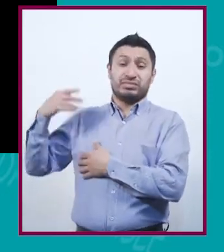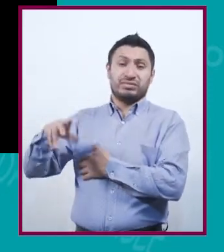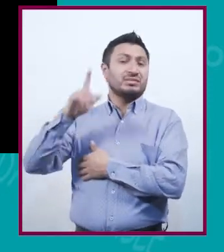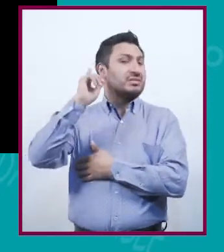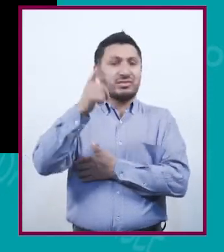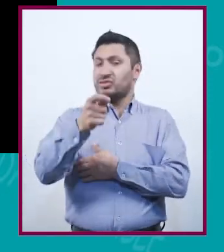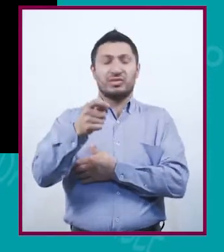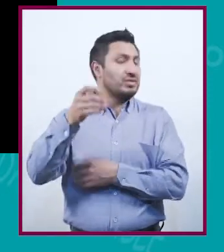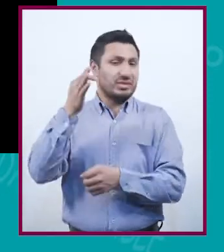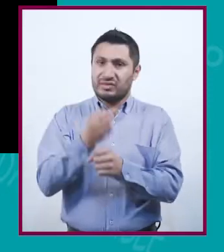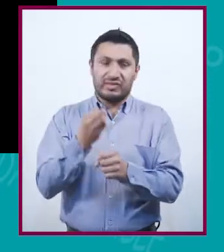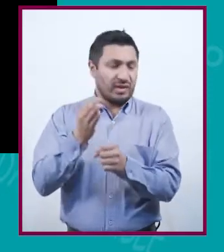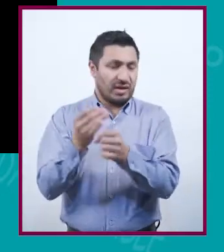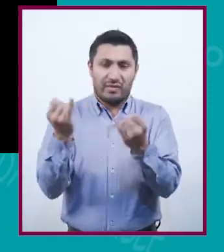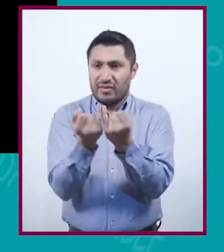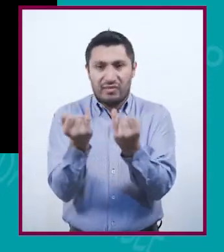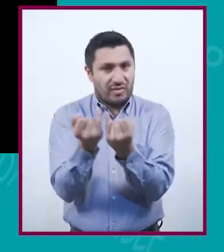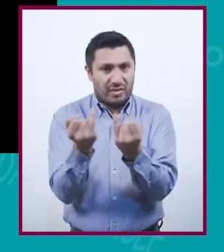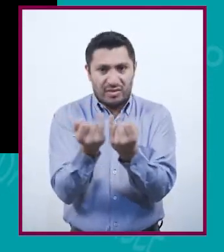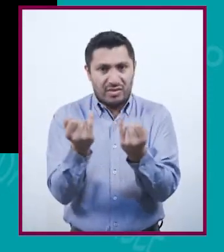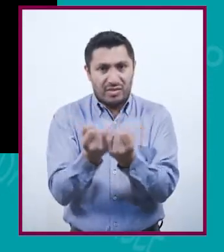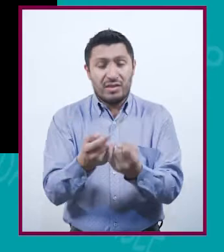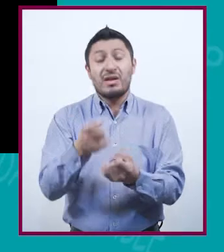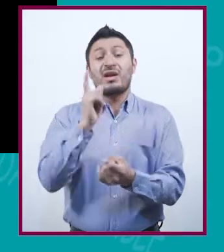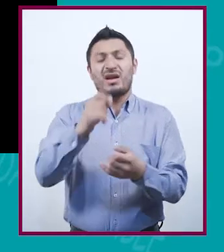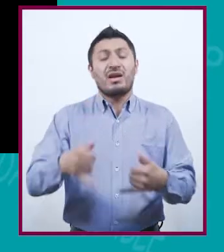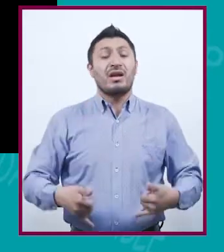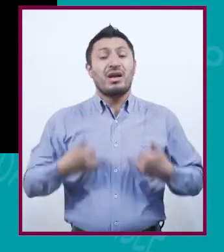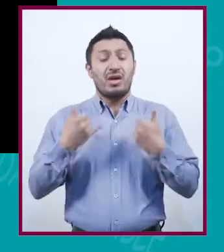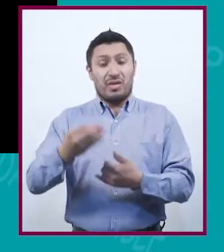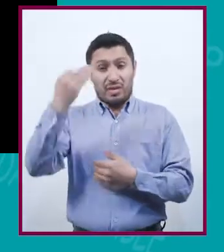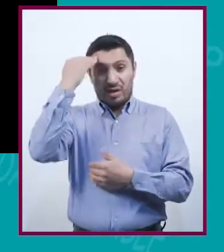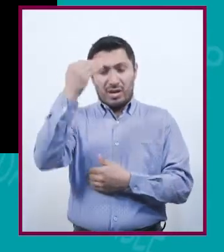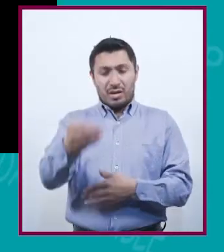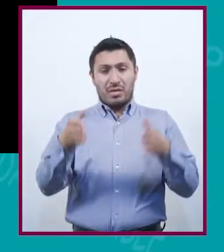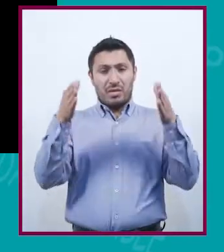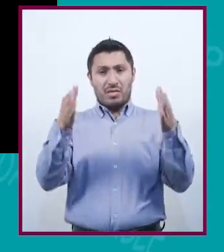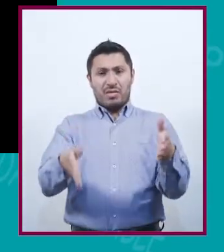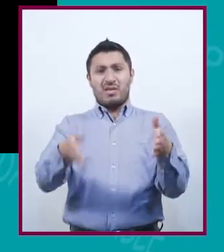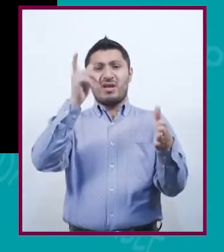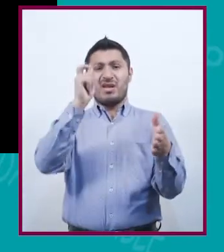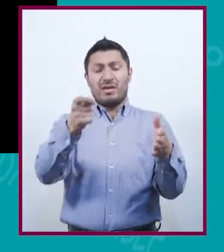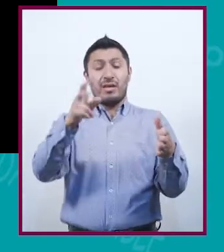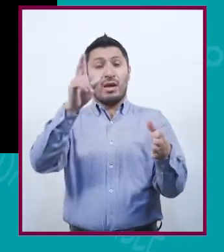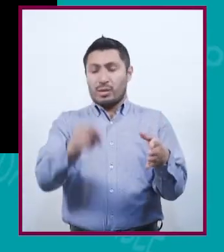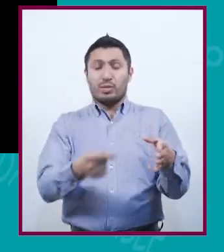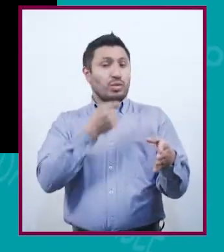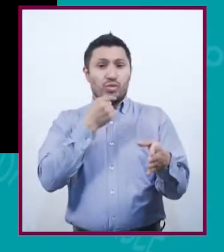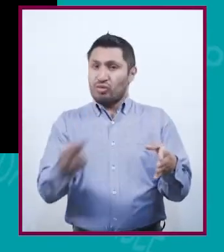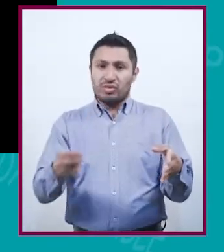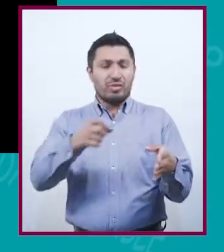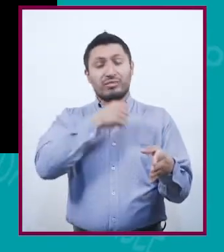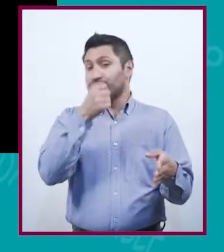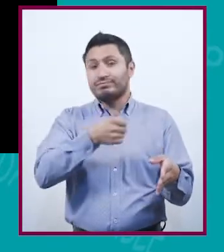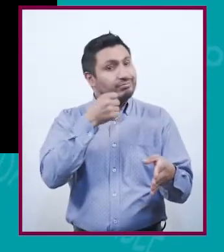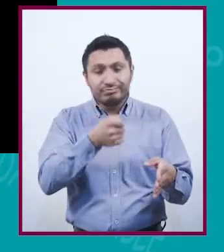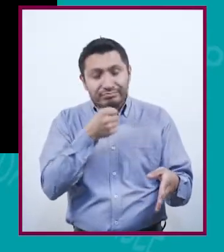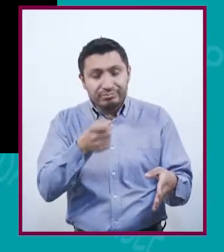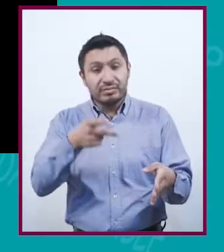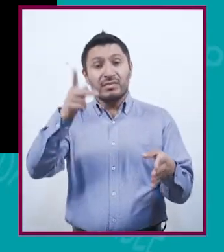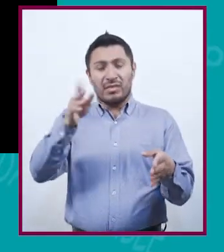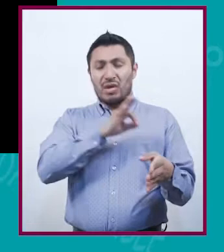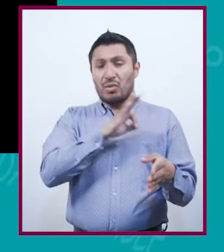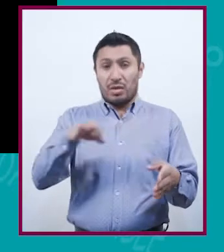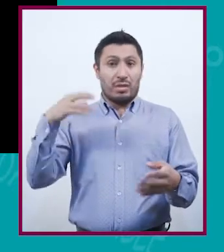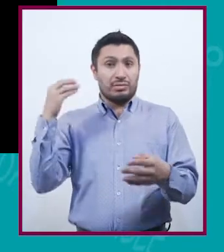Wittgenstein. ¿Y sabes qué? Tenía razón. Pensemos. Aunque la palabra juventud comenzó a usarse hace muchísimos